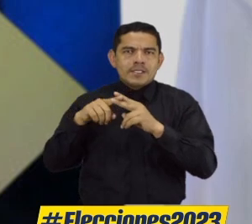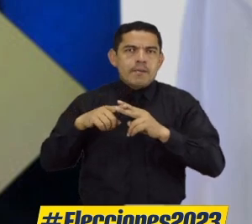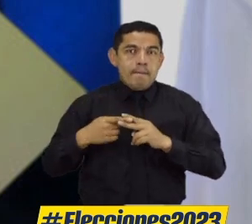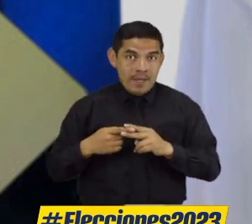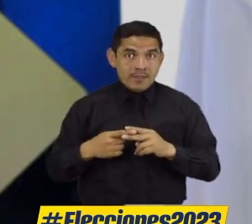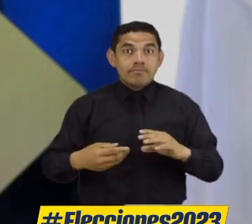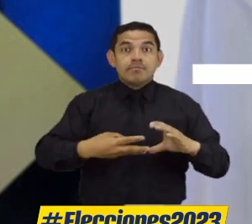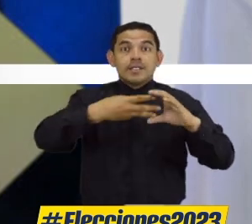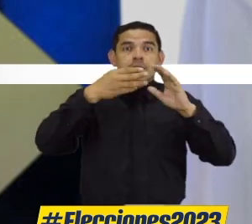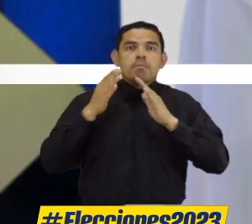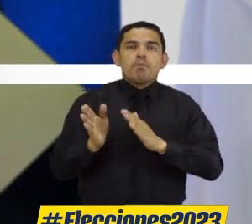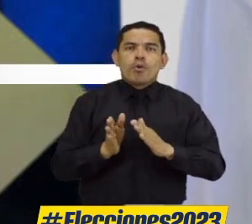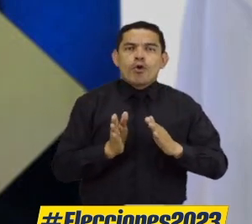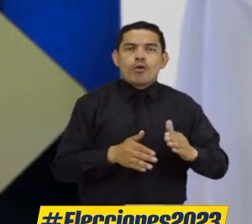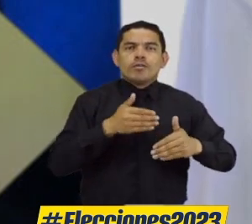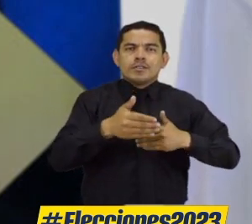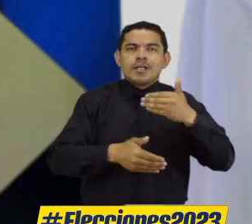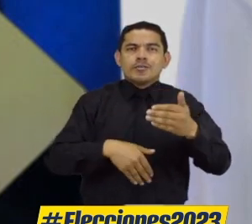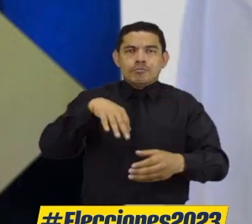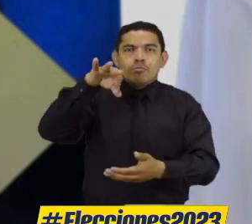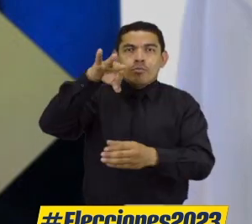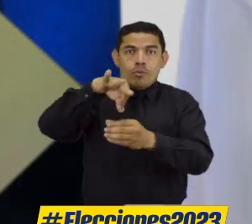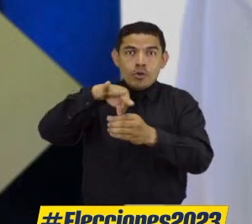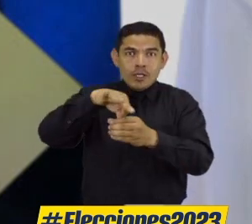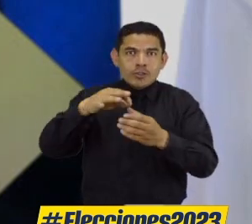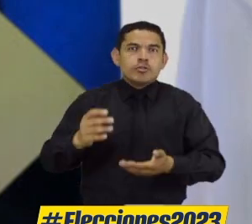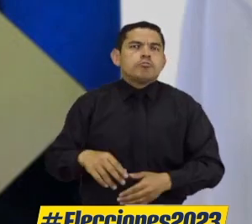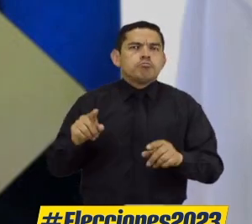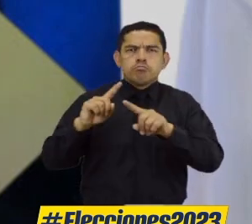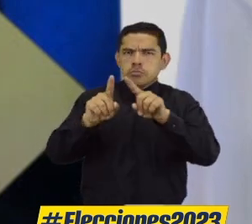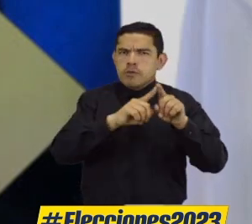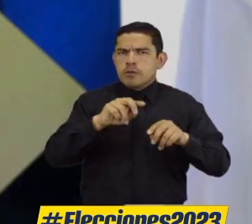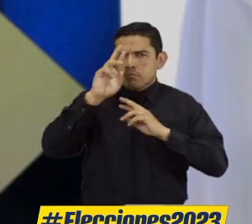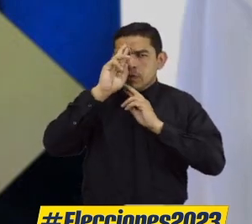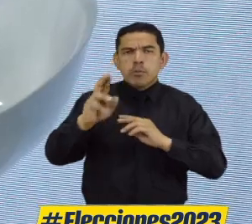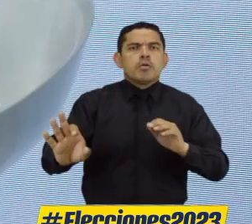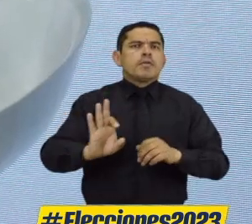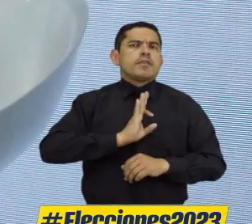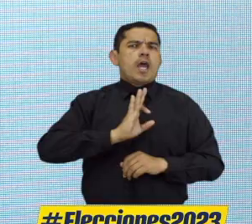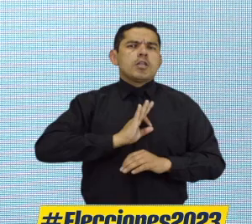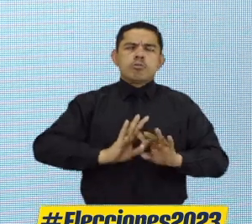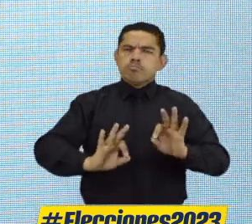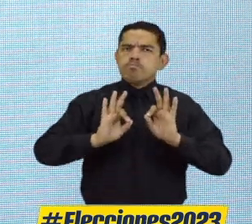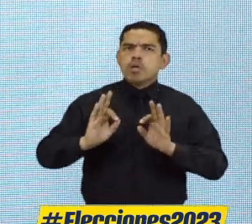CNE ejecuta procesos electorales, plurales y altamente técnicos que